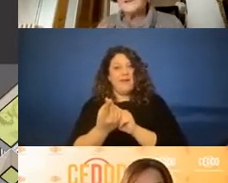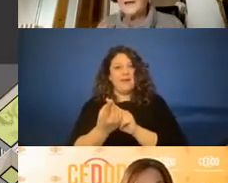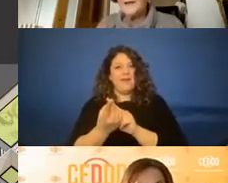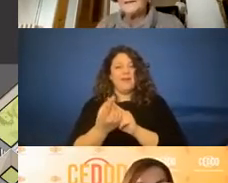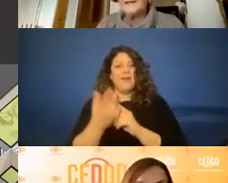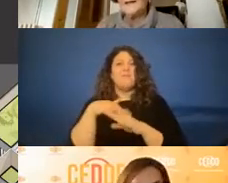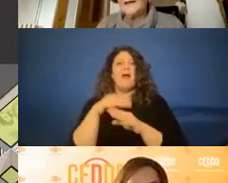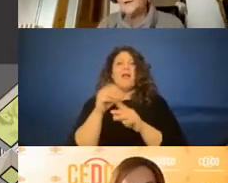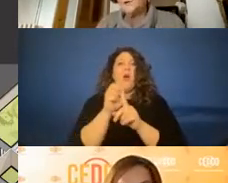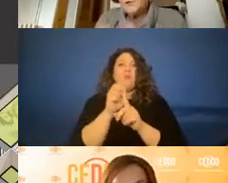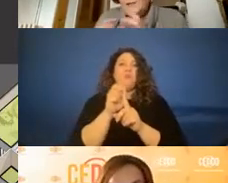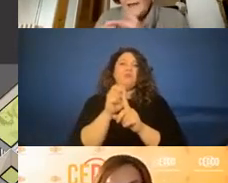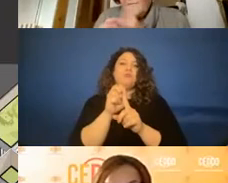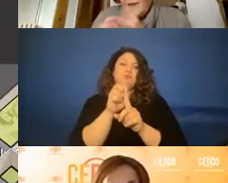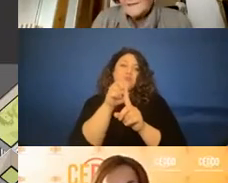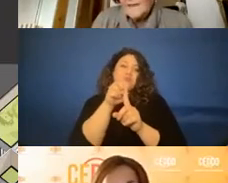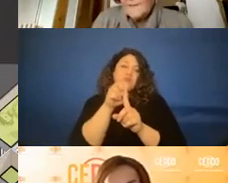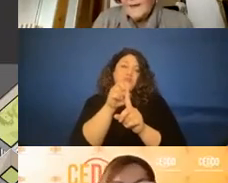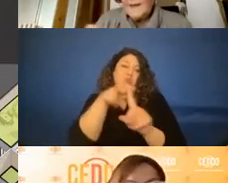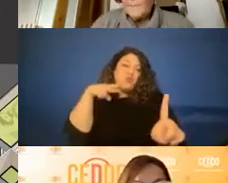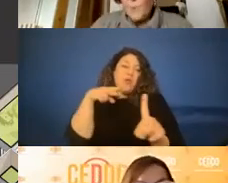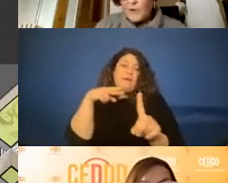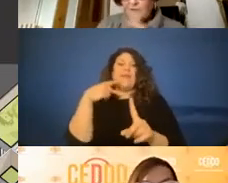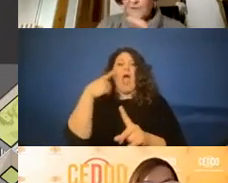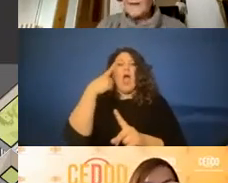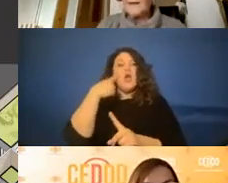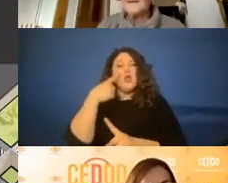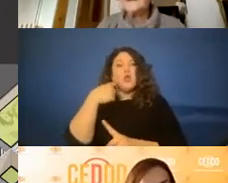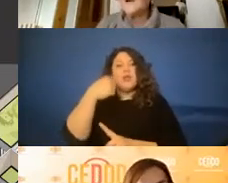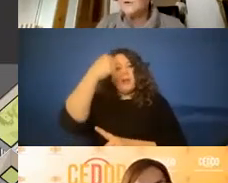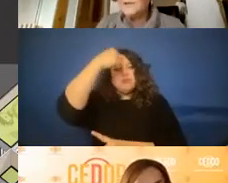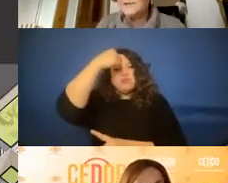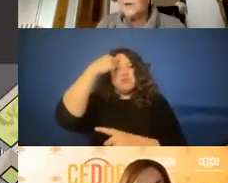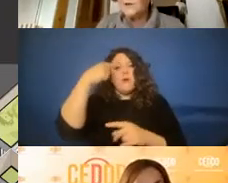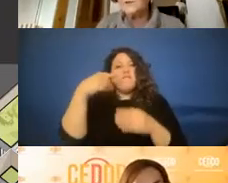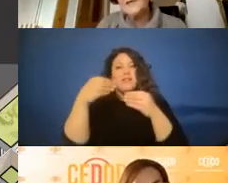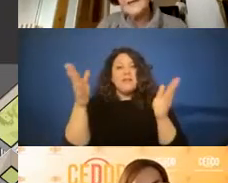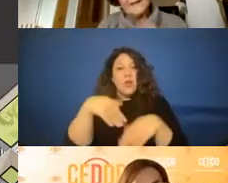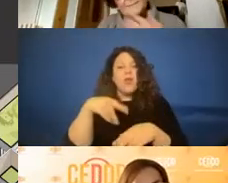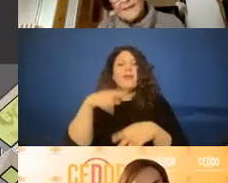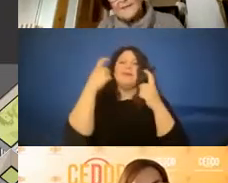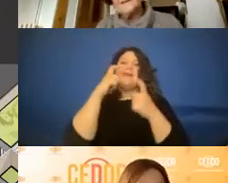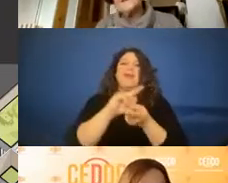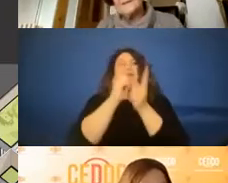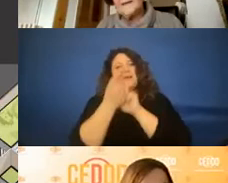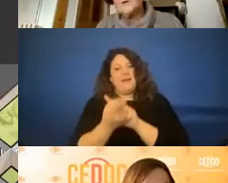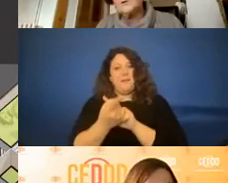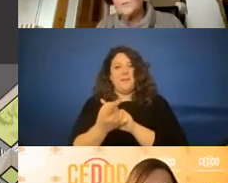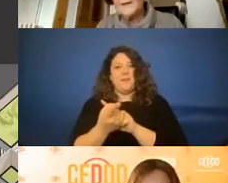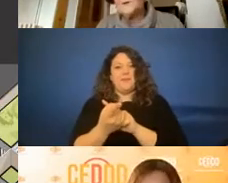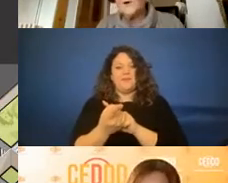de vista de la rutina inflexible, modificar esa condición. Entonces, también se